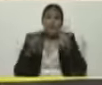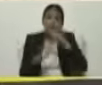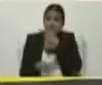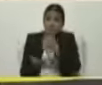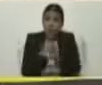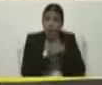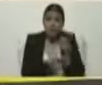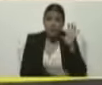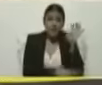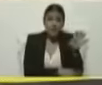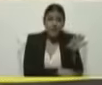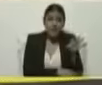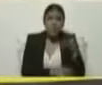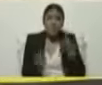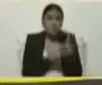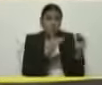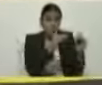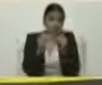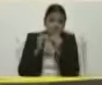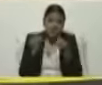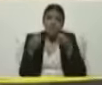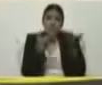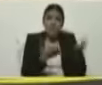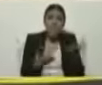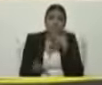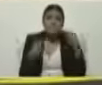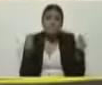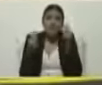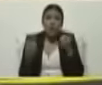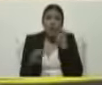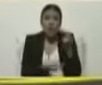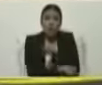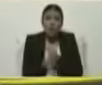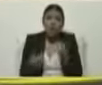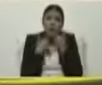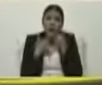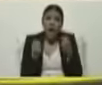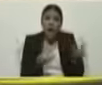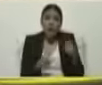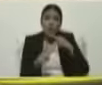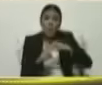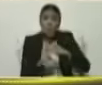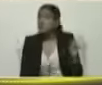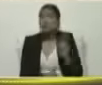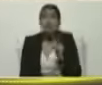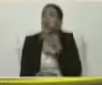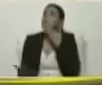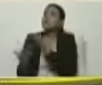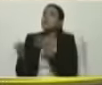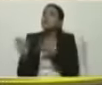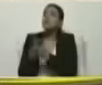país? ¿Estabilizaron el país? ¿Mejoraron la economía? No, pidieron sanciones.